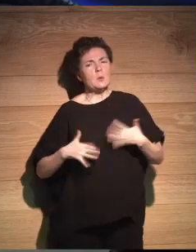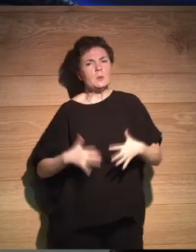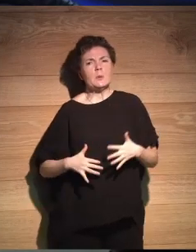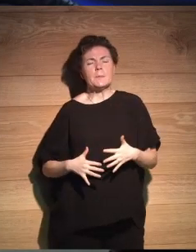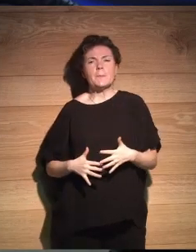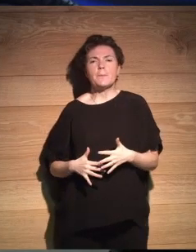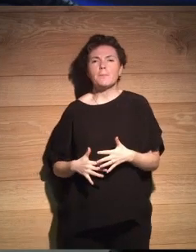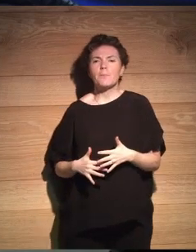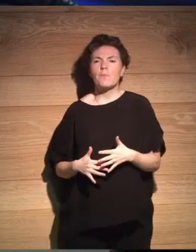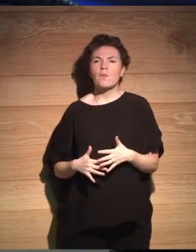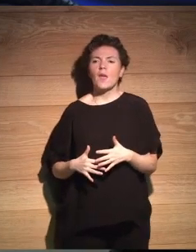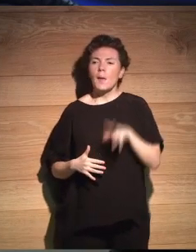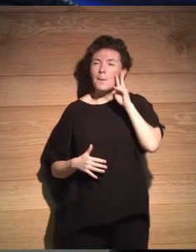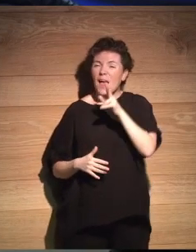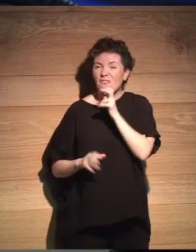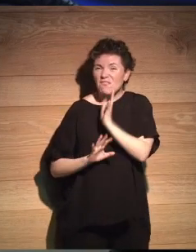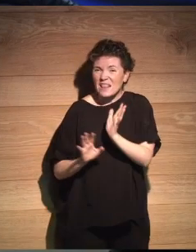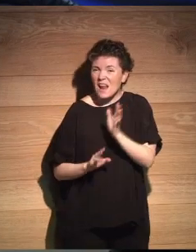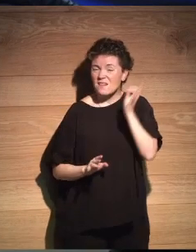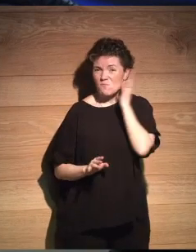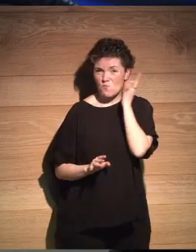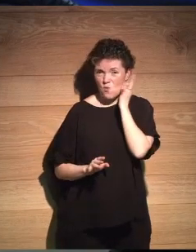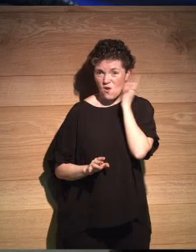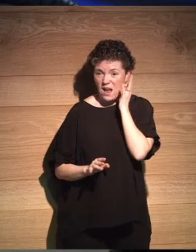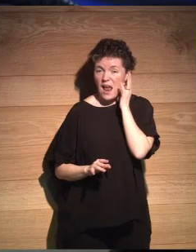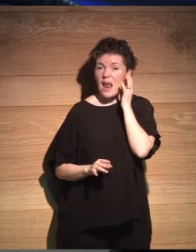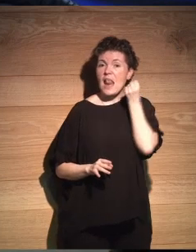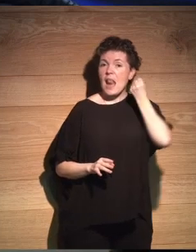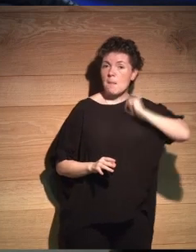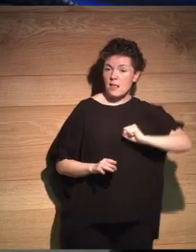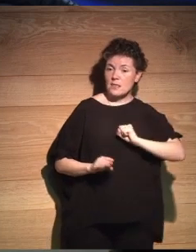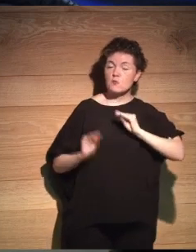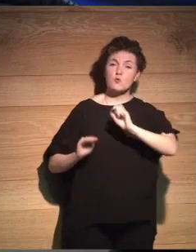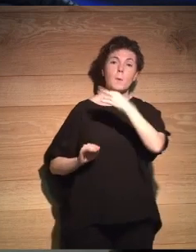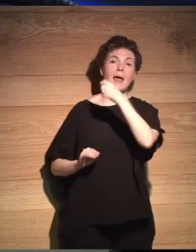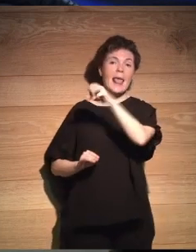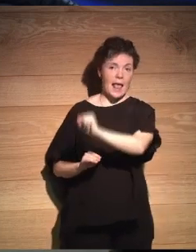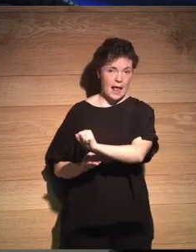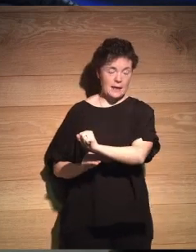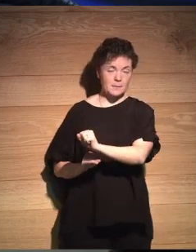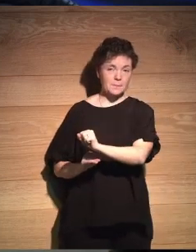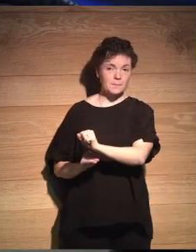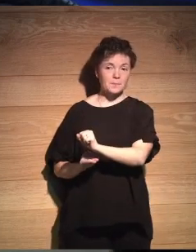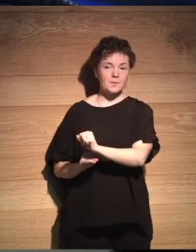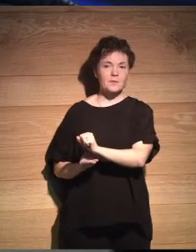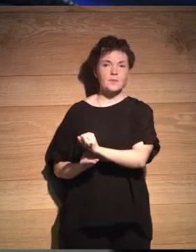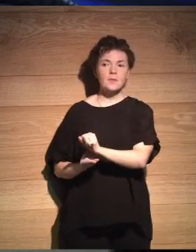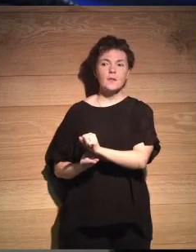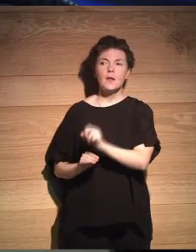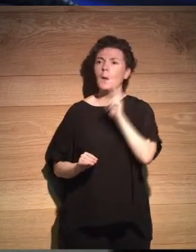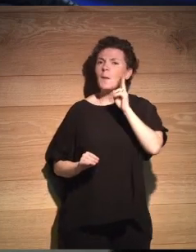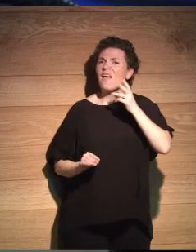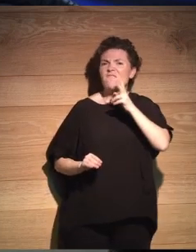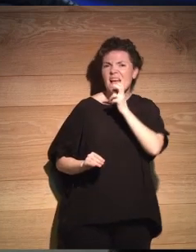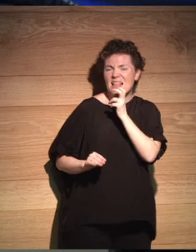más que ve fatal a la mujer y al amante de Barea, de Agustín, los ve